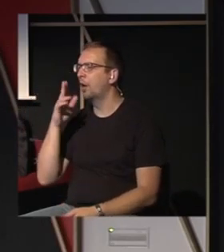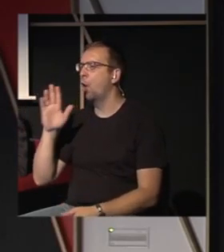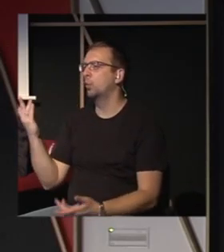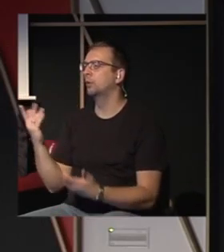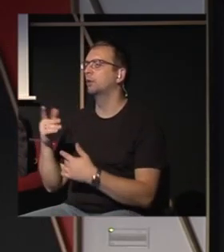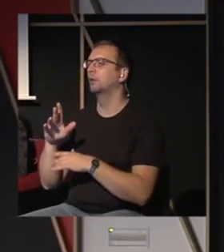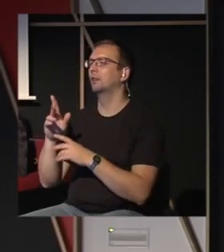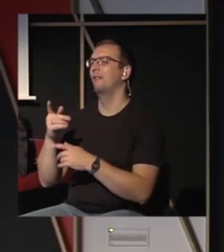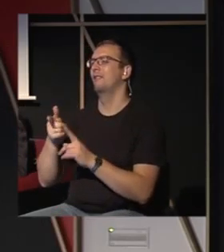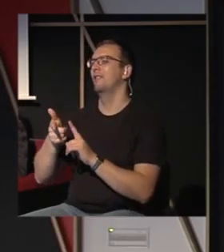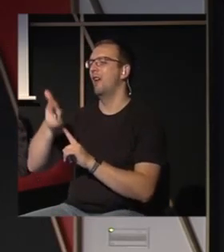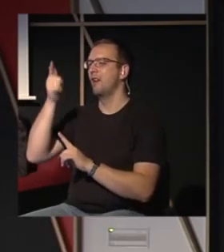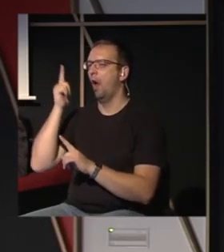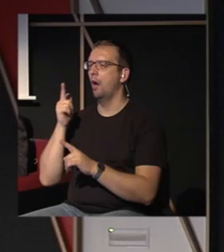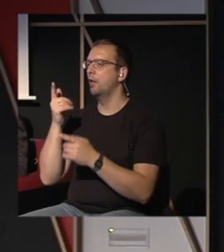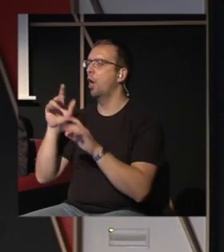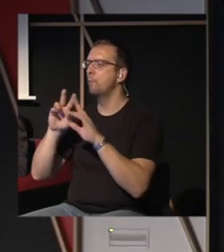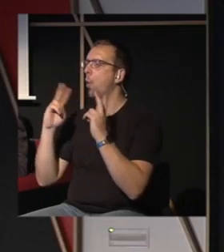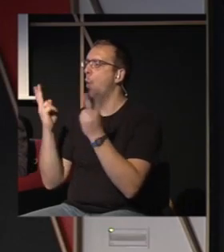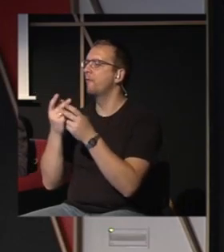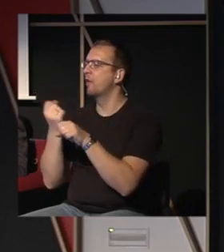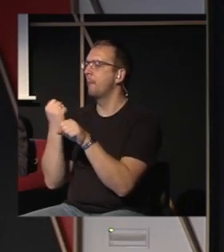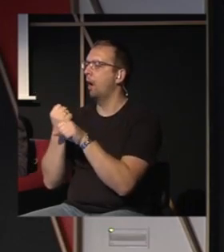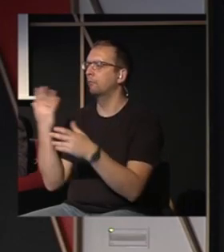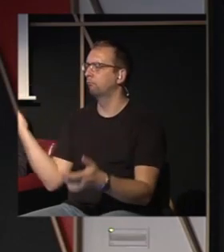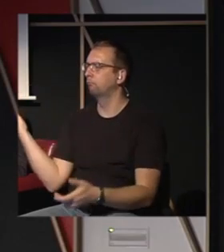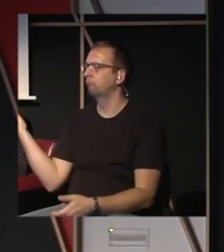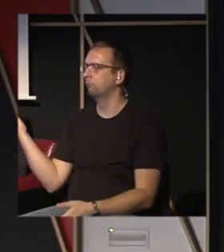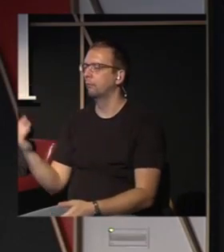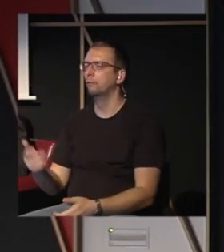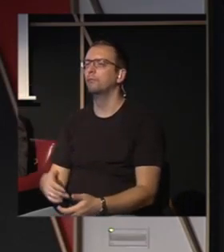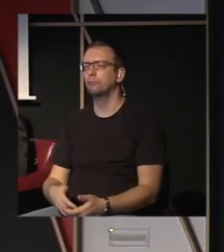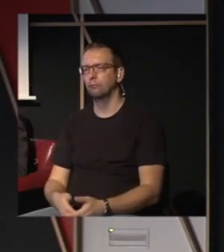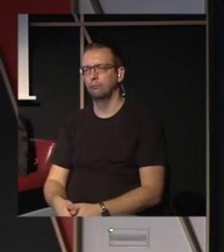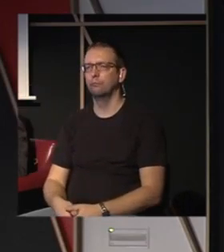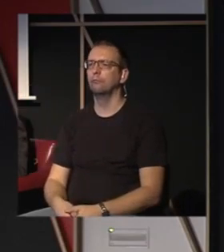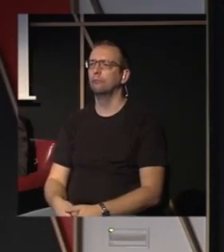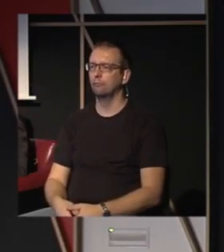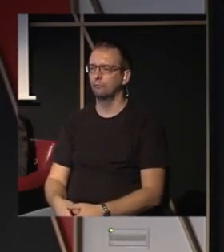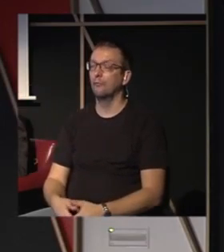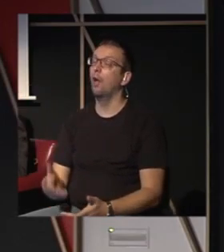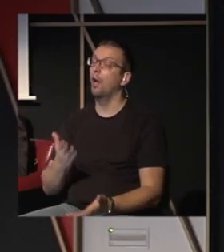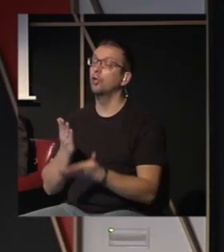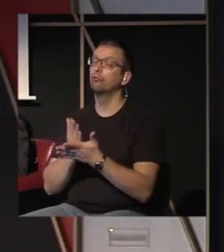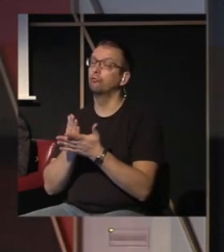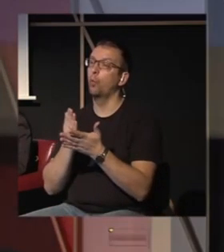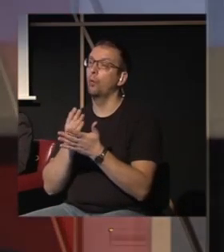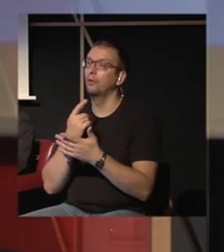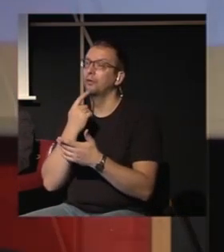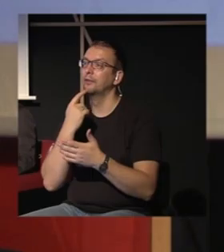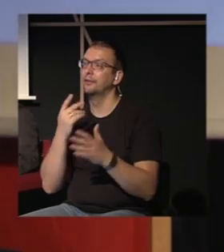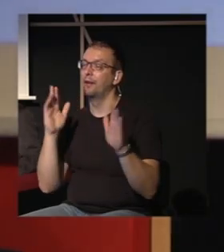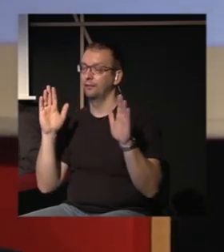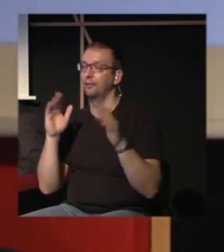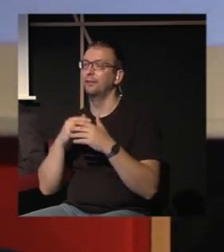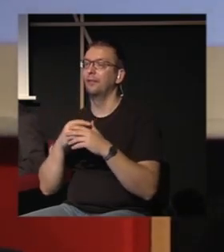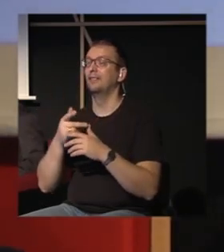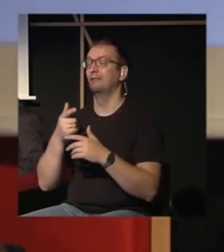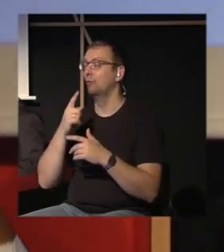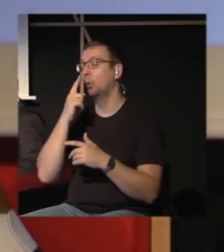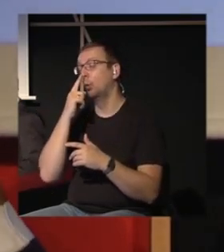future? Pues como ha dicho antes Jochen, yo solo llevo dos años en este equipo y anteriormente no había tenido